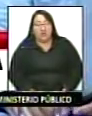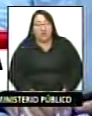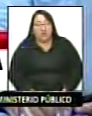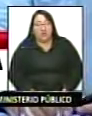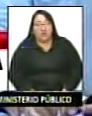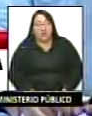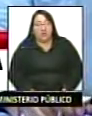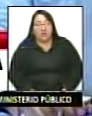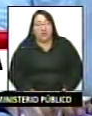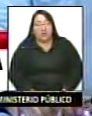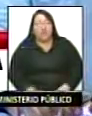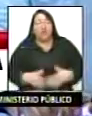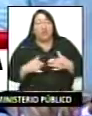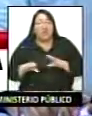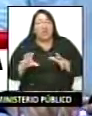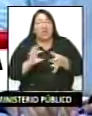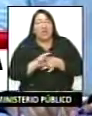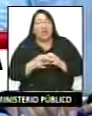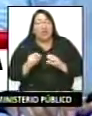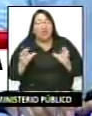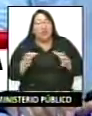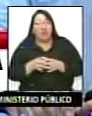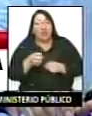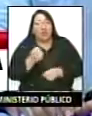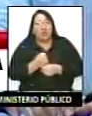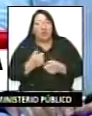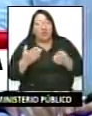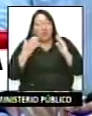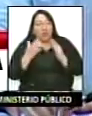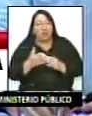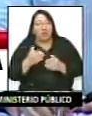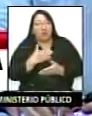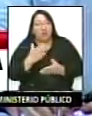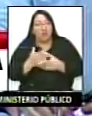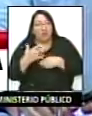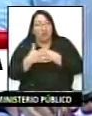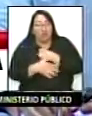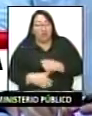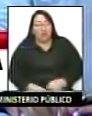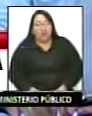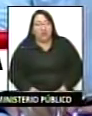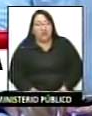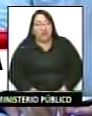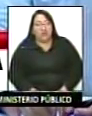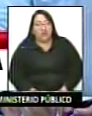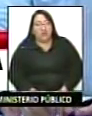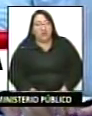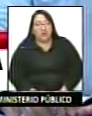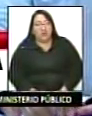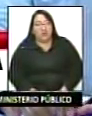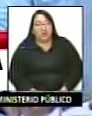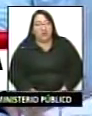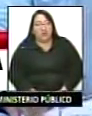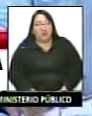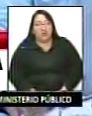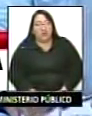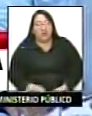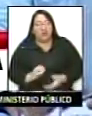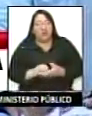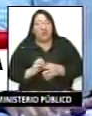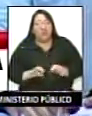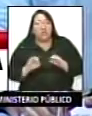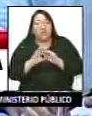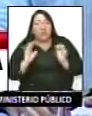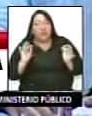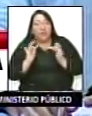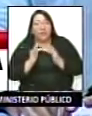que realizan, para que nuestros pequeños agricultores, donde se concentra la pobreza rural extrema más importante, puedan conectarse con